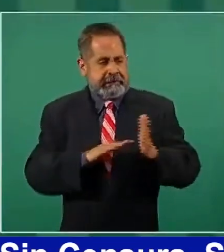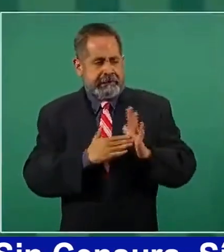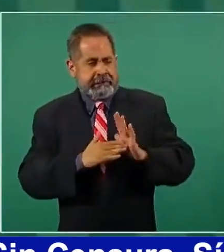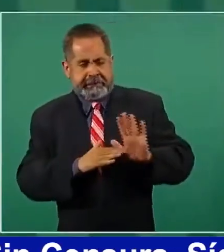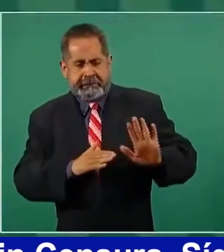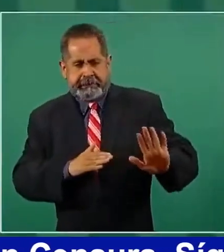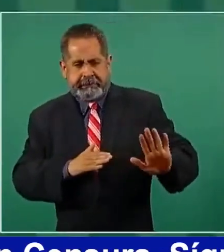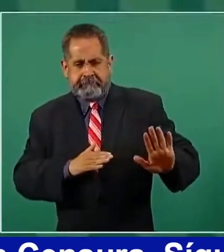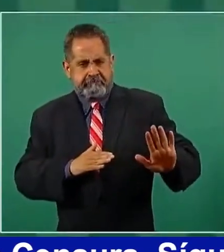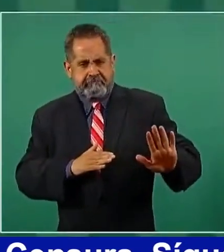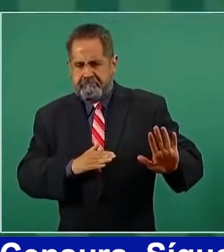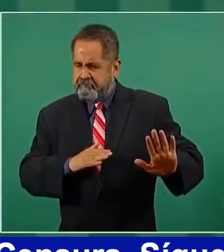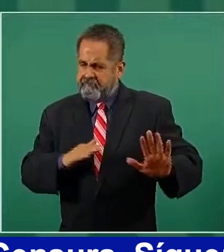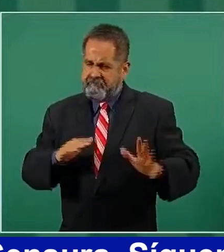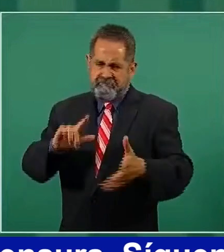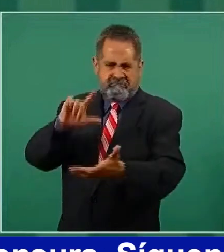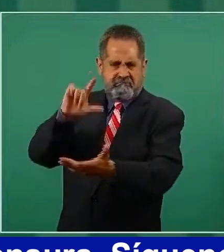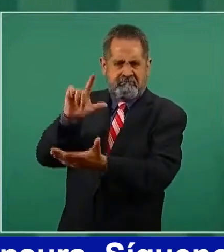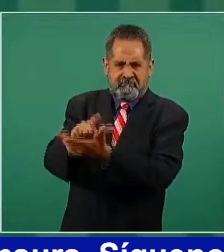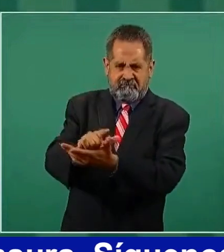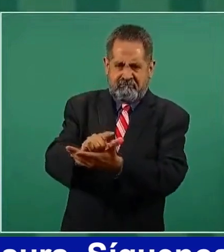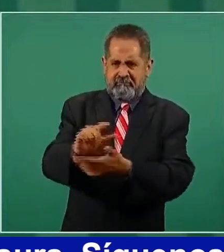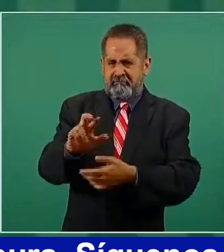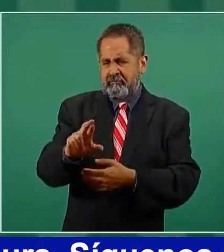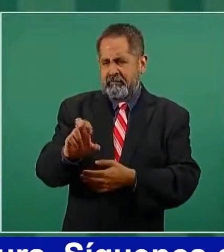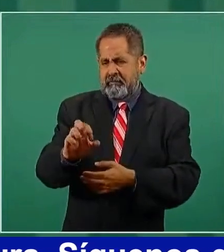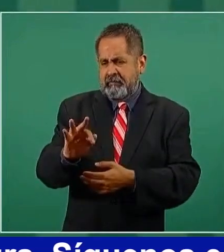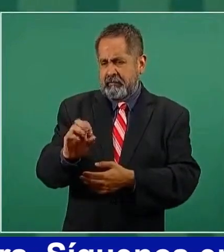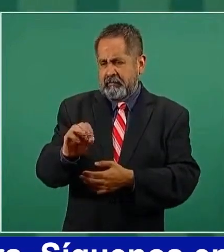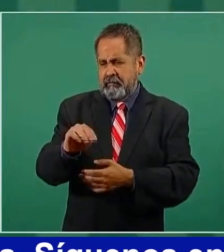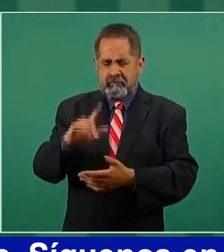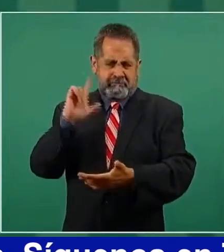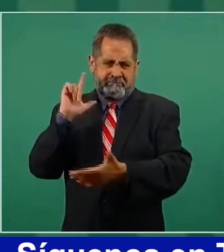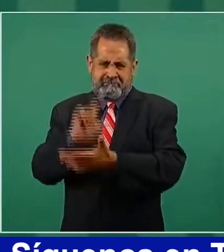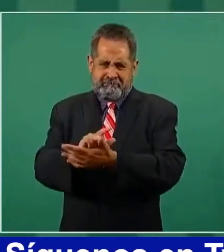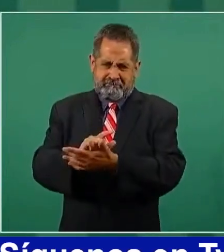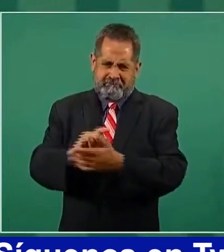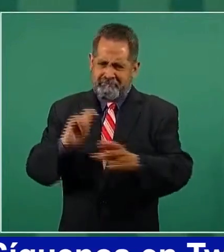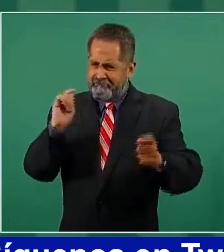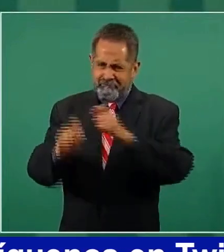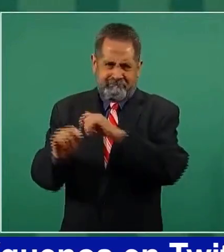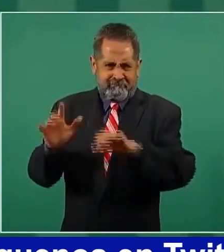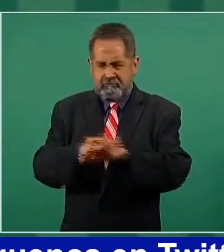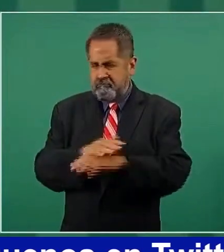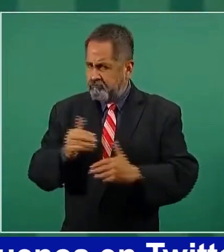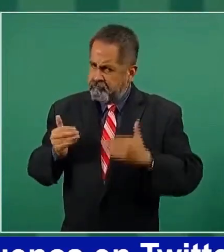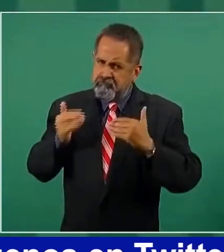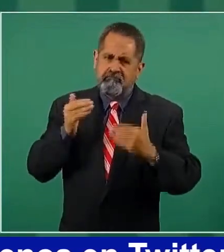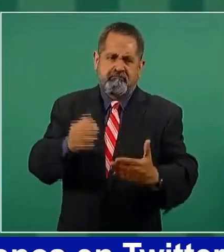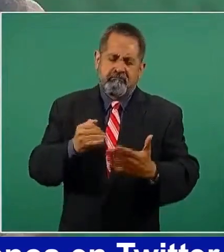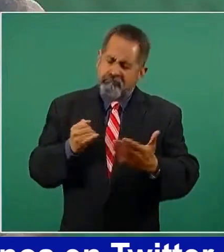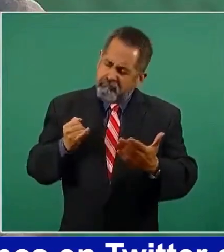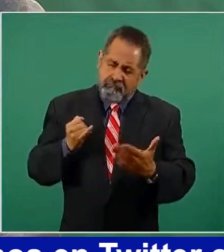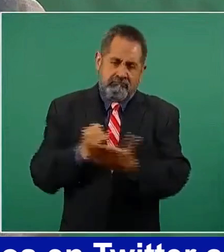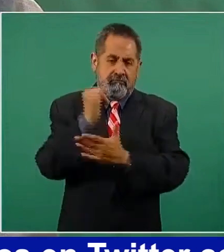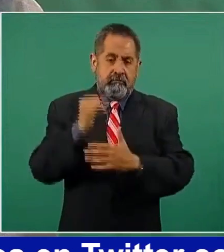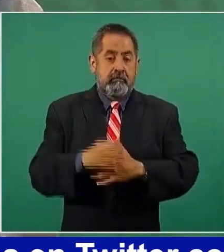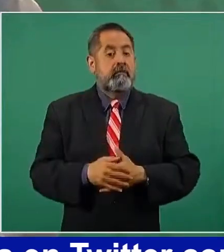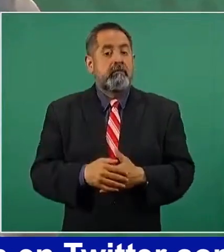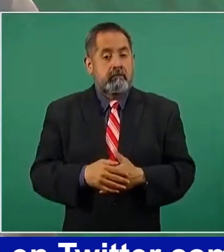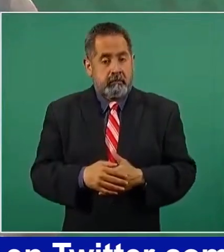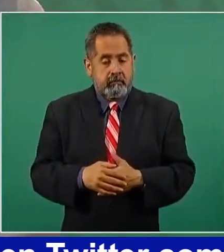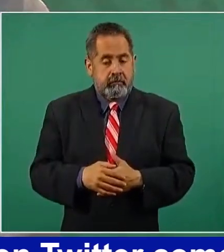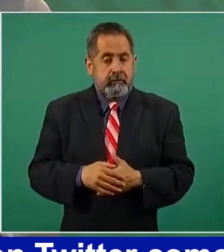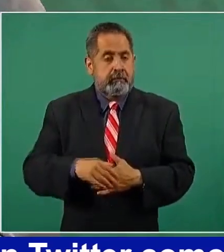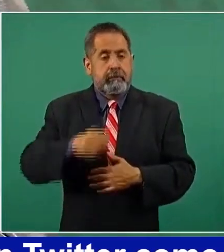lanza con las leyes de reforma, se va hacia adelante, en vez de